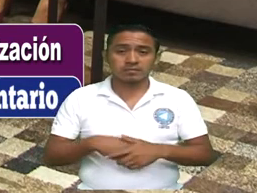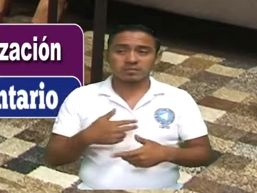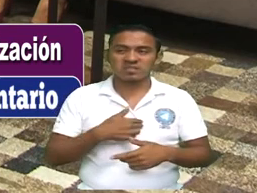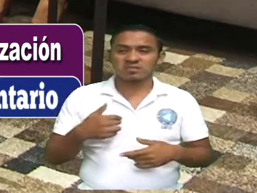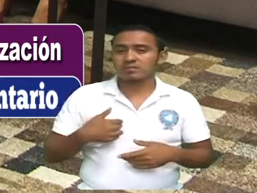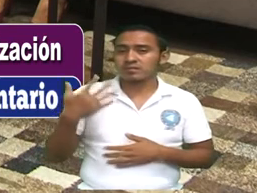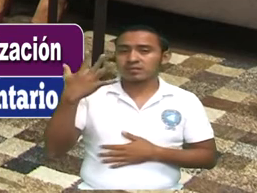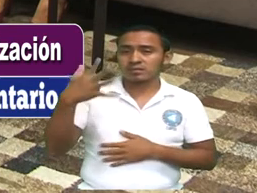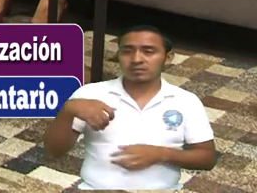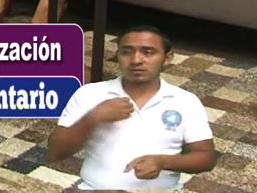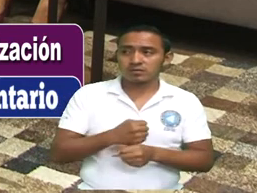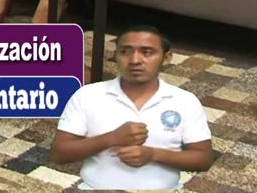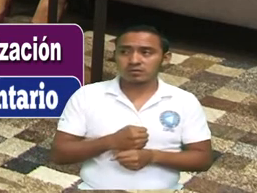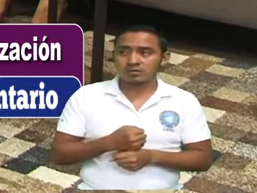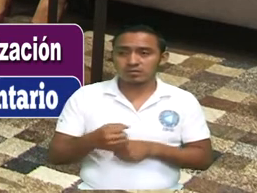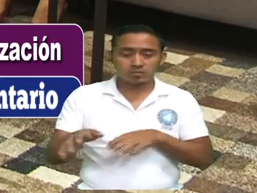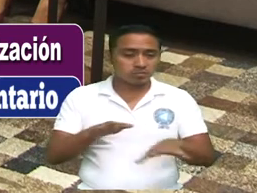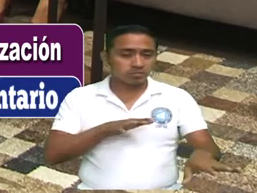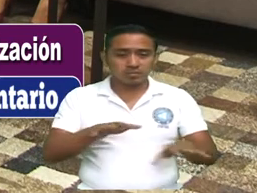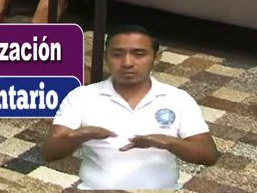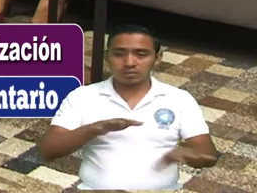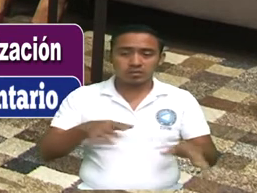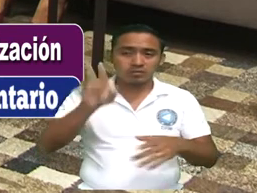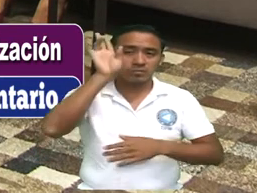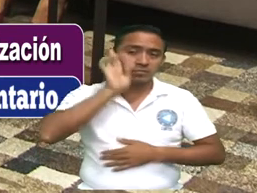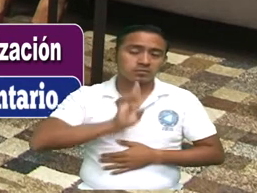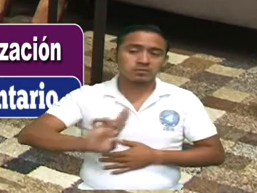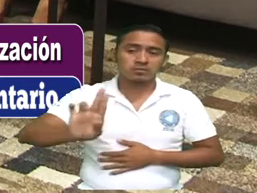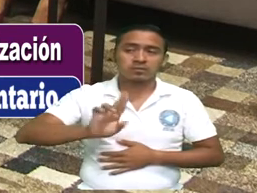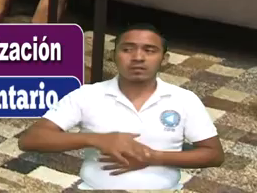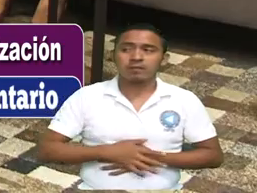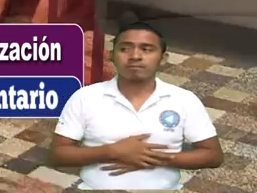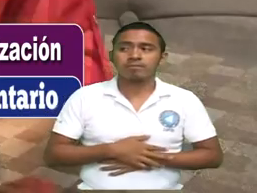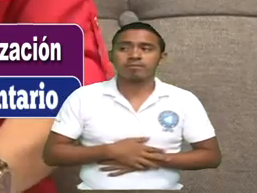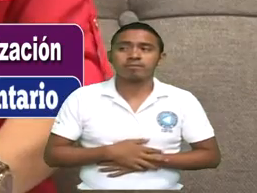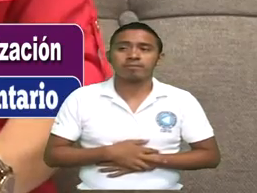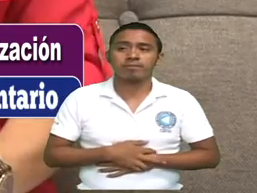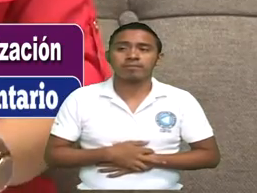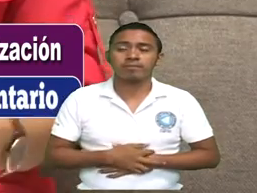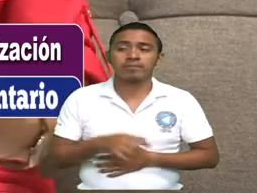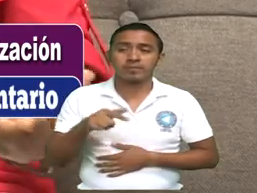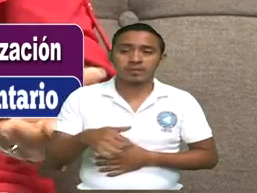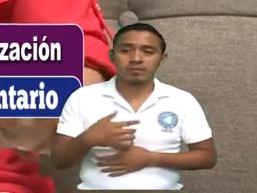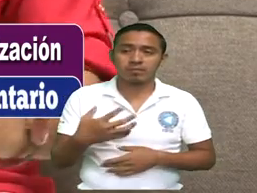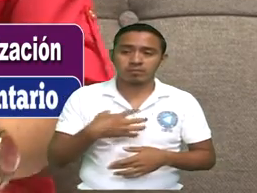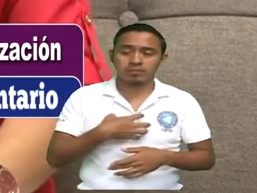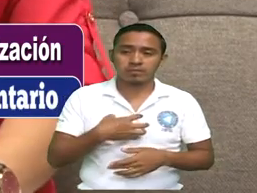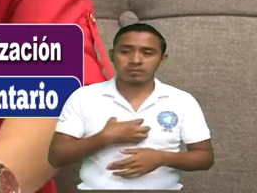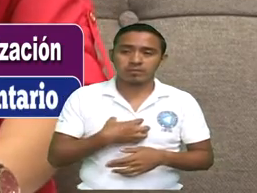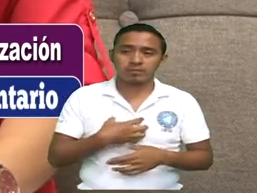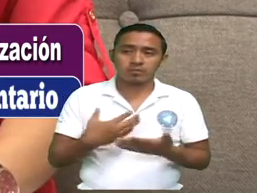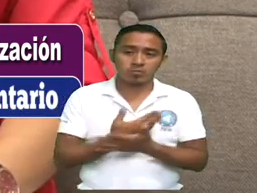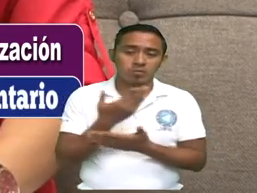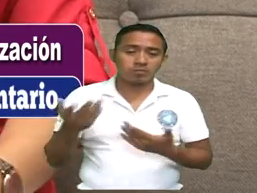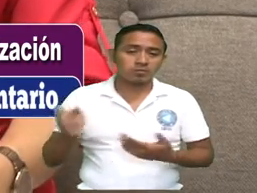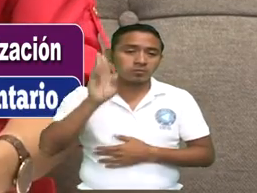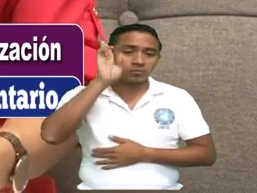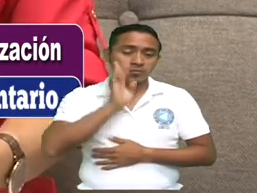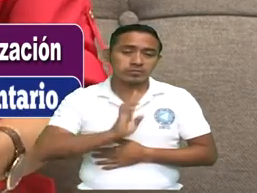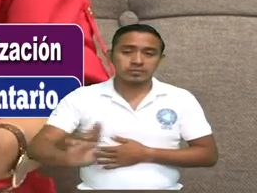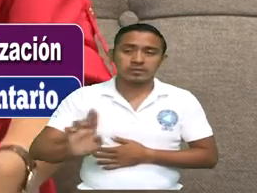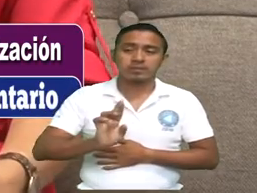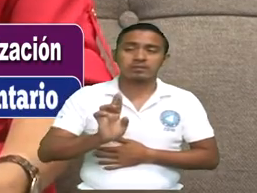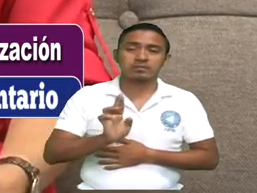bachillerato, igual va a ser, no va a poder venir a la universidad. Entonces, es ahí cómo se surge la universidad en línea también, para